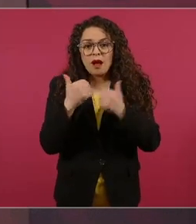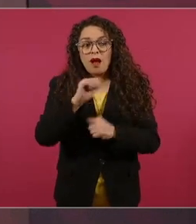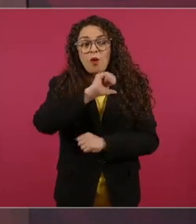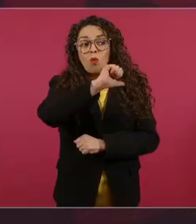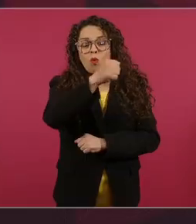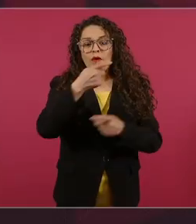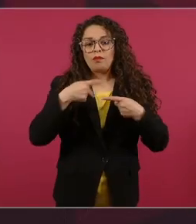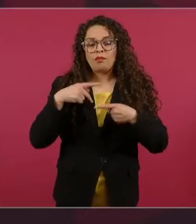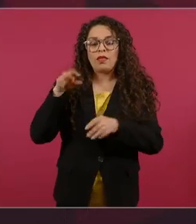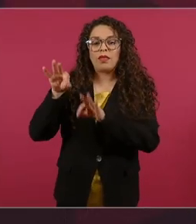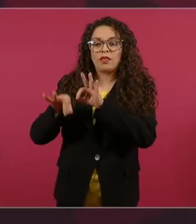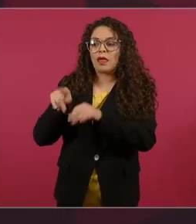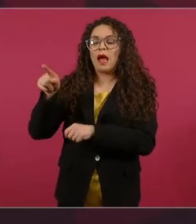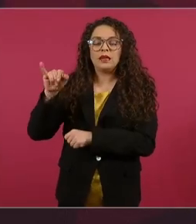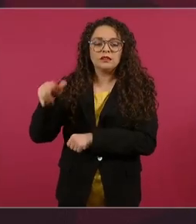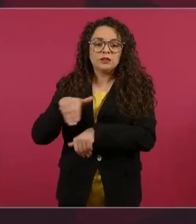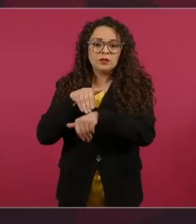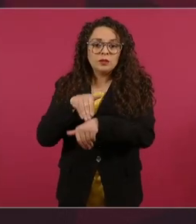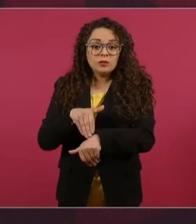Porque además